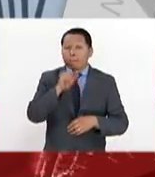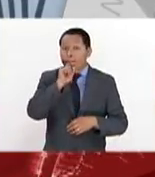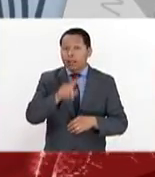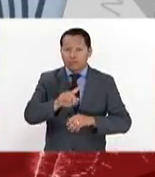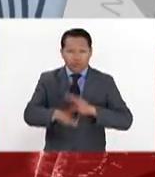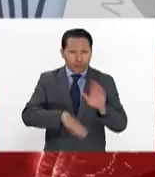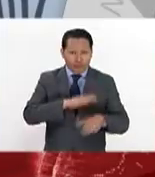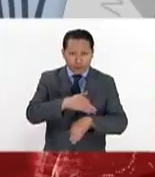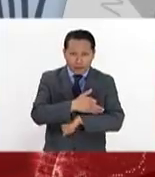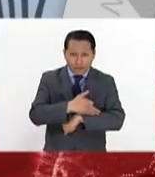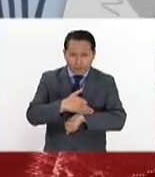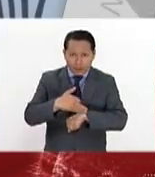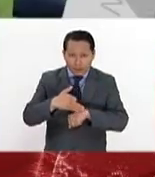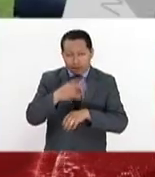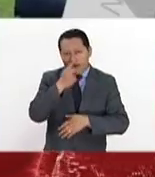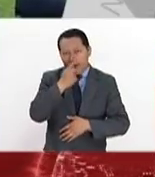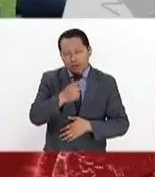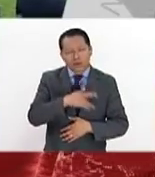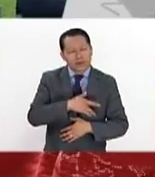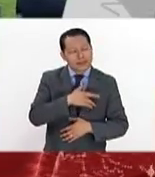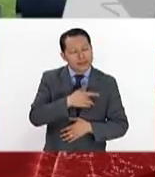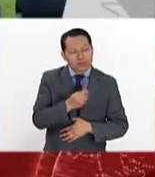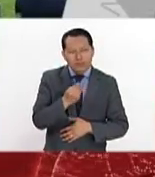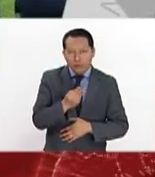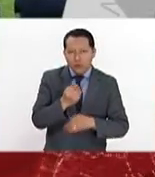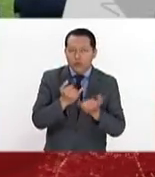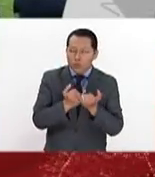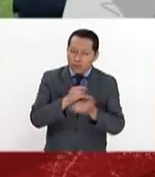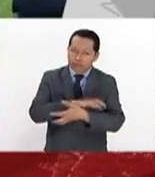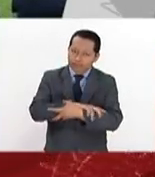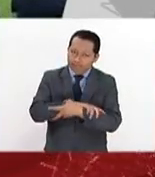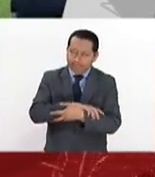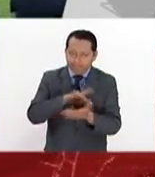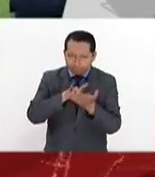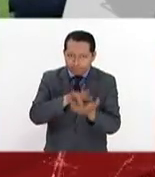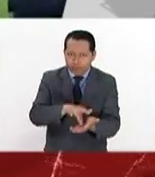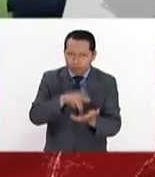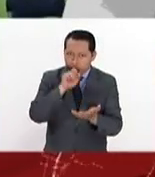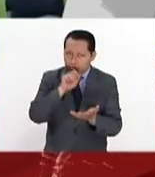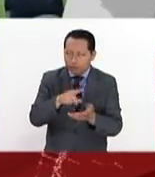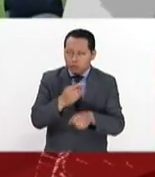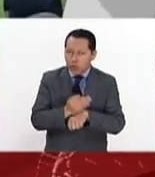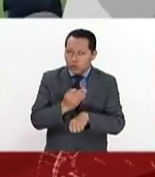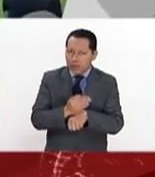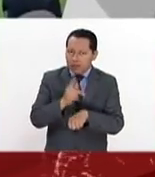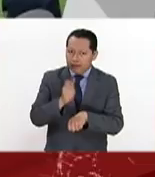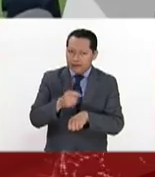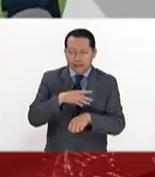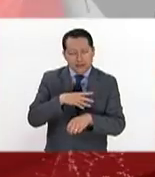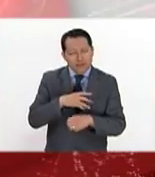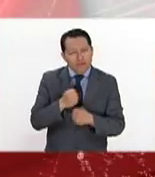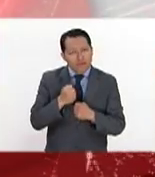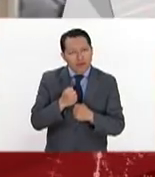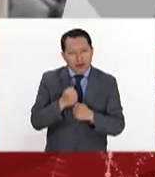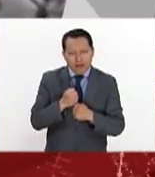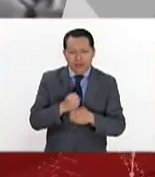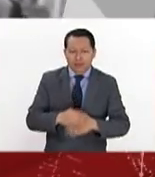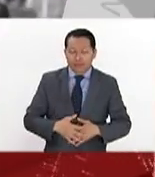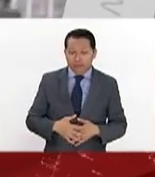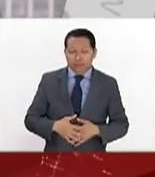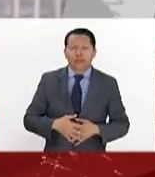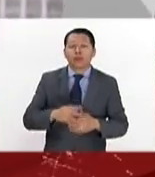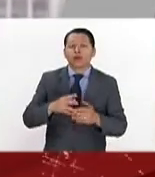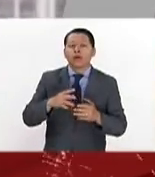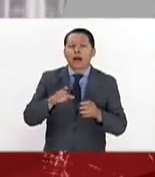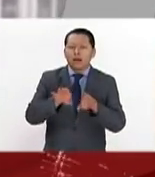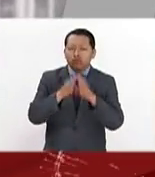reitero mis condolencias y mi solidaridad en estos momentos de profundo dolor. Se reanudan